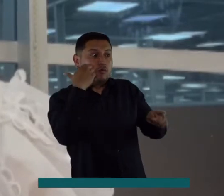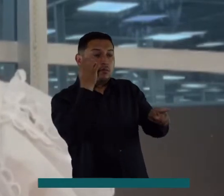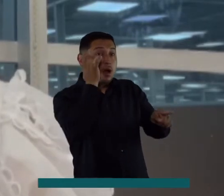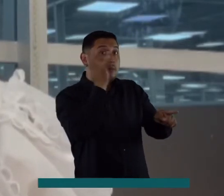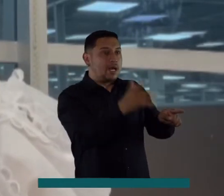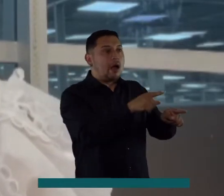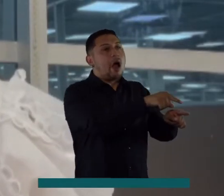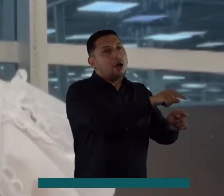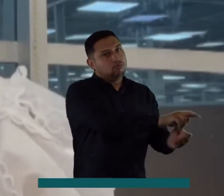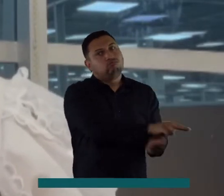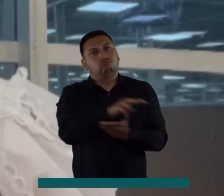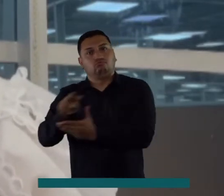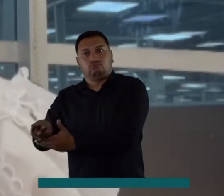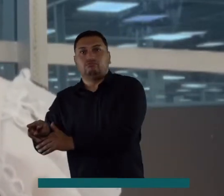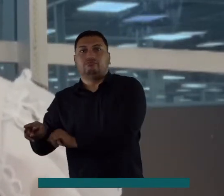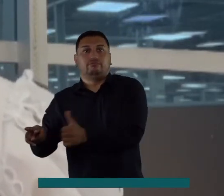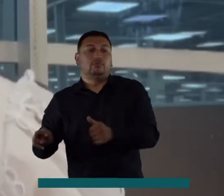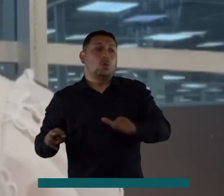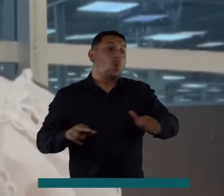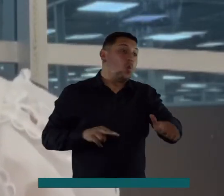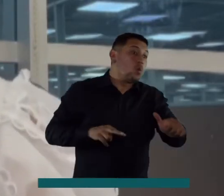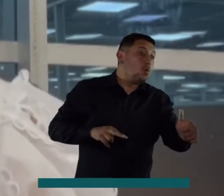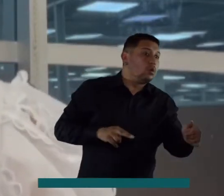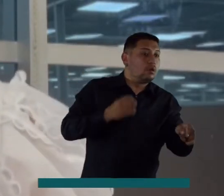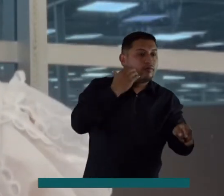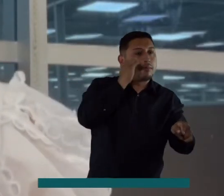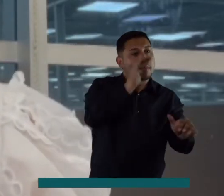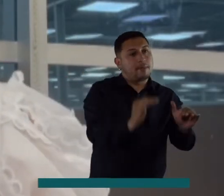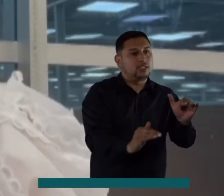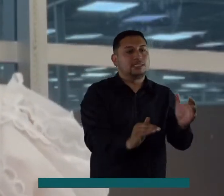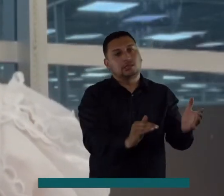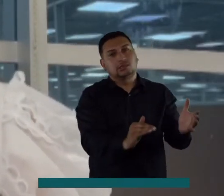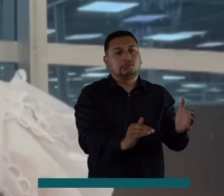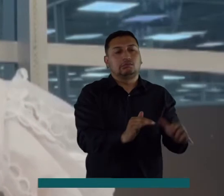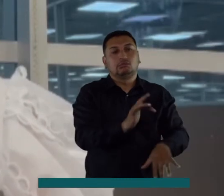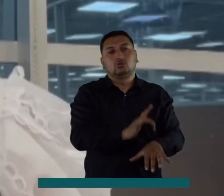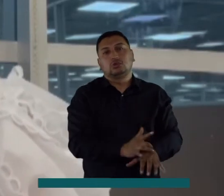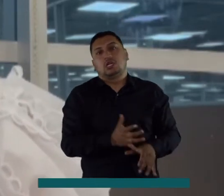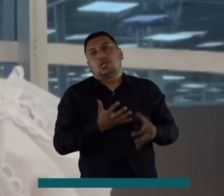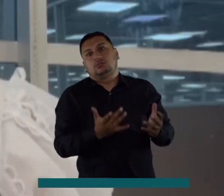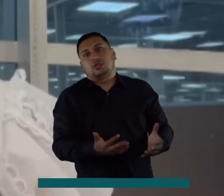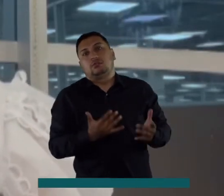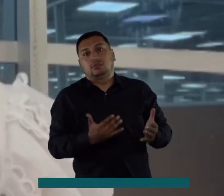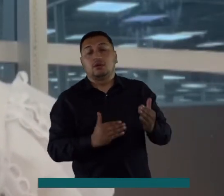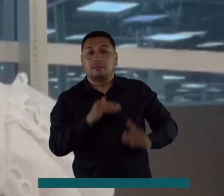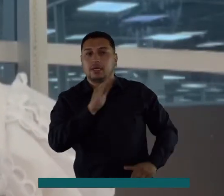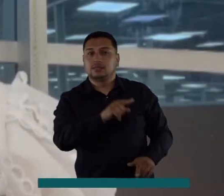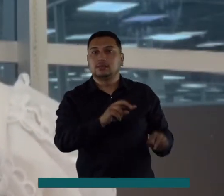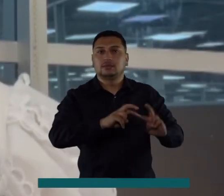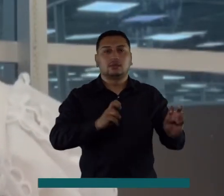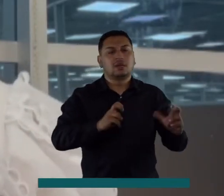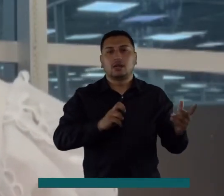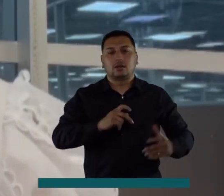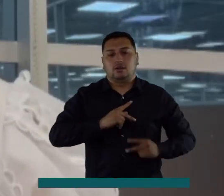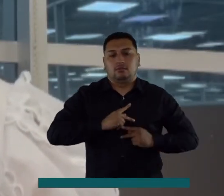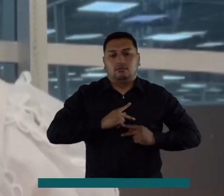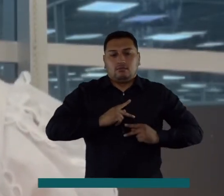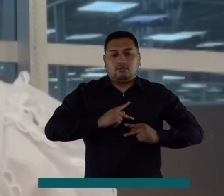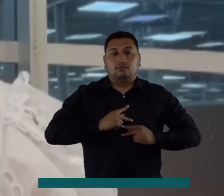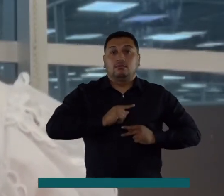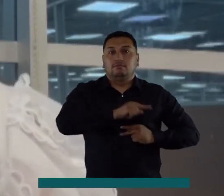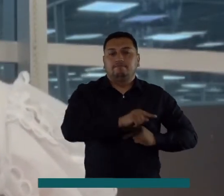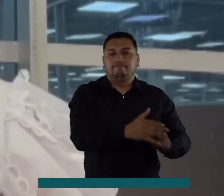el aumento de enfermedades respiratorias de predominio pediátrico. En el caso de los pacientes ambulatorios,